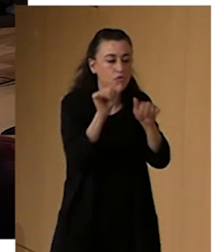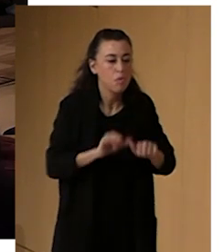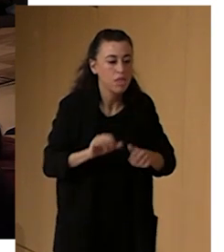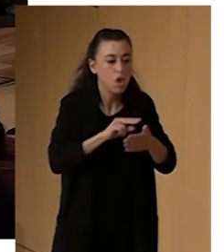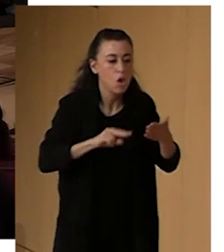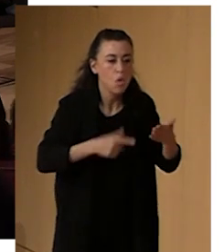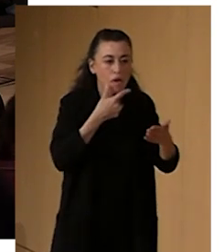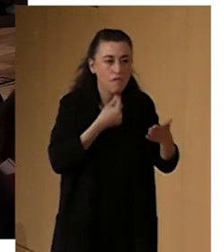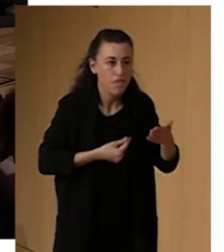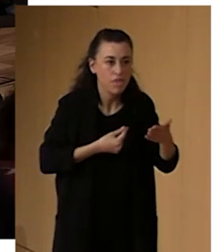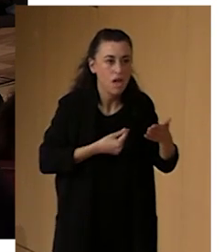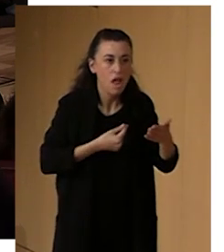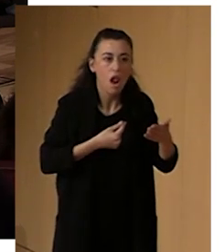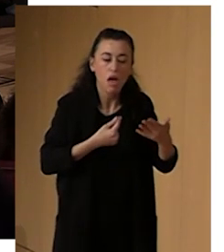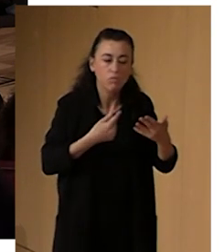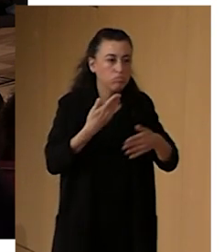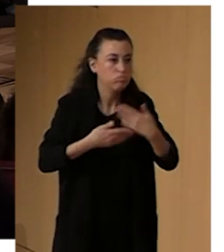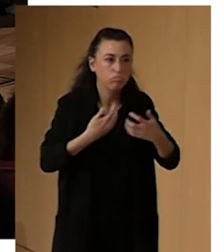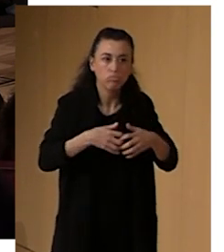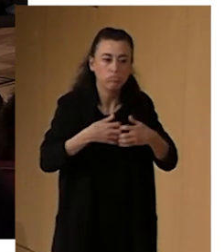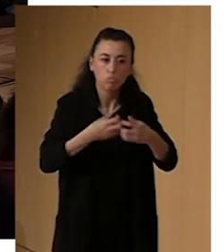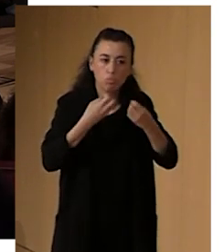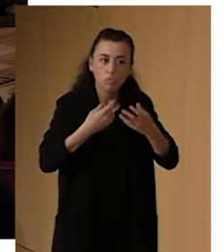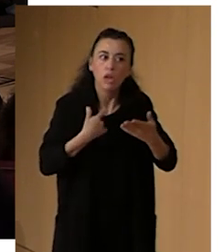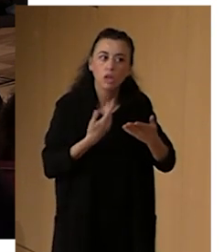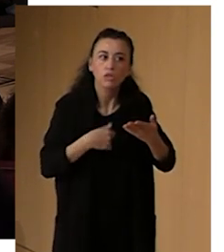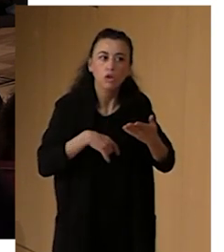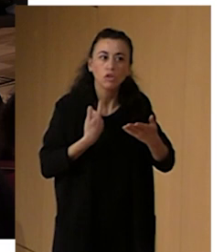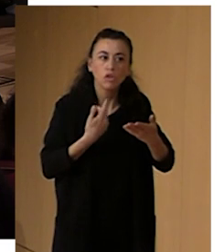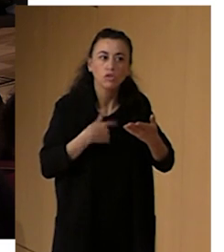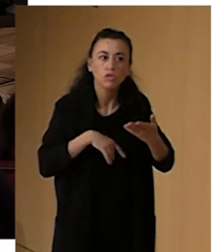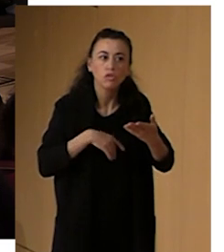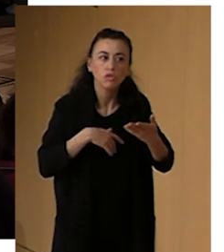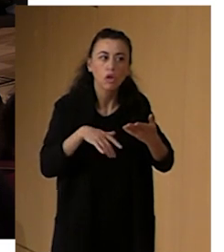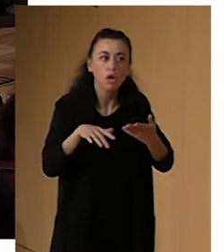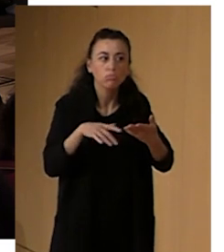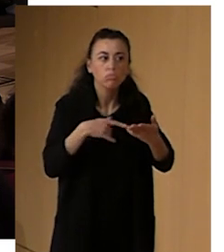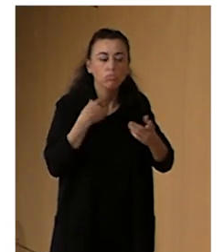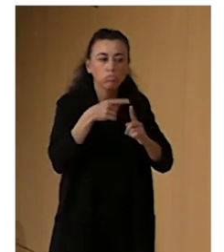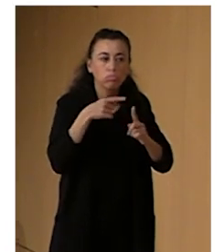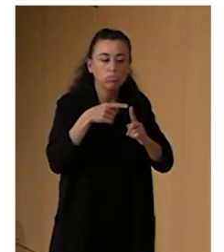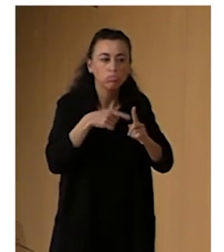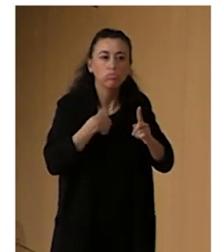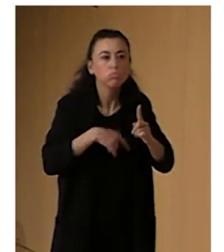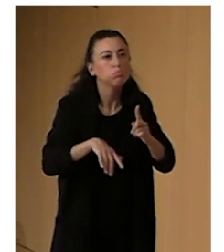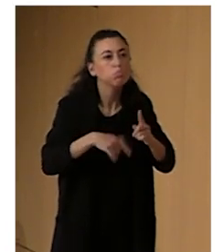está funcionando realmente muy bien y está teniendo muchísima acogida y antes de entrar en de hecho en en los corrillos antes de